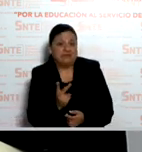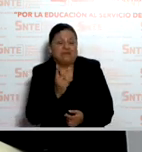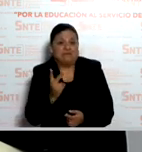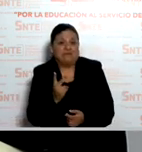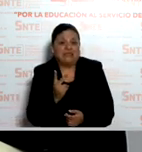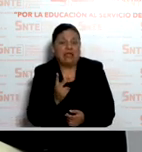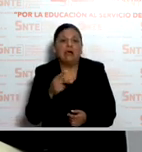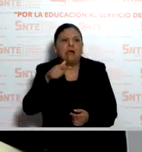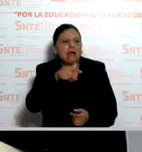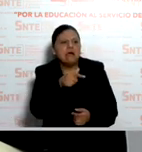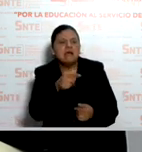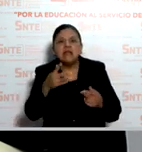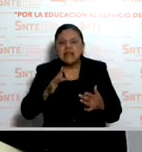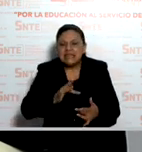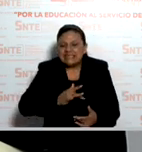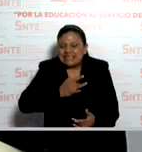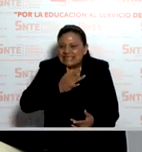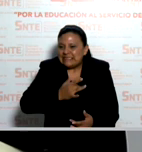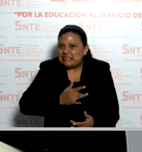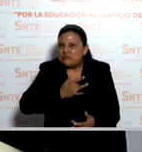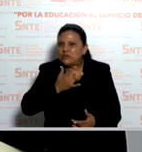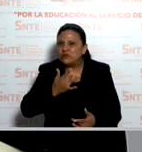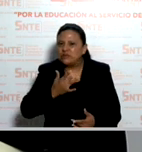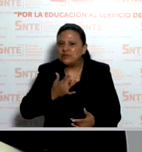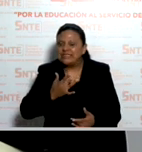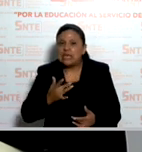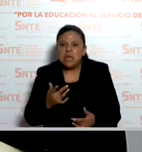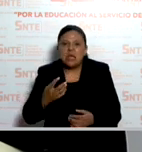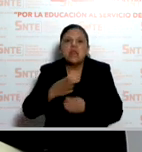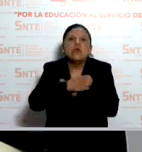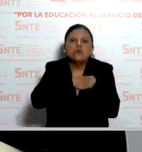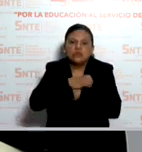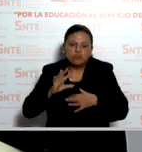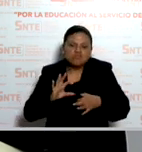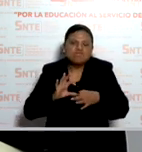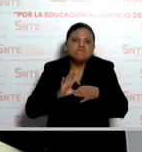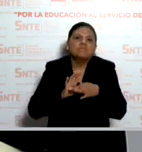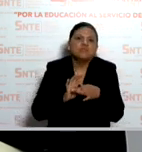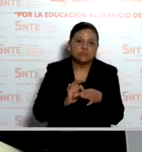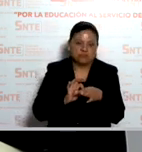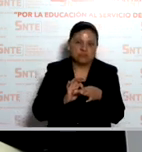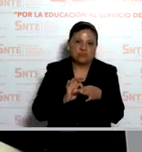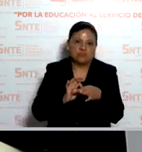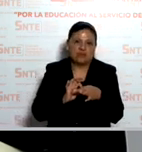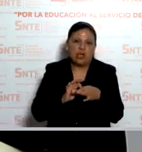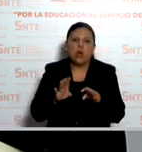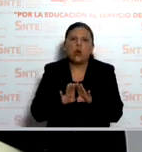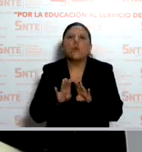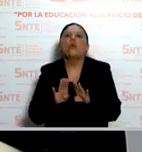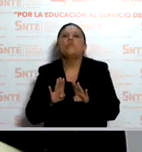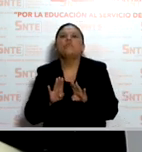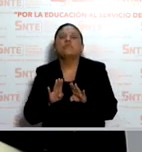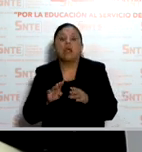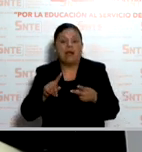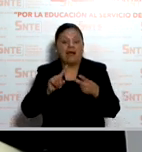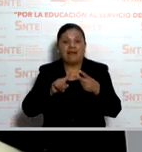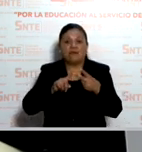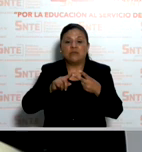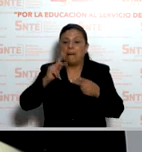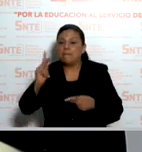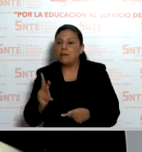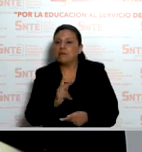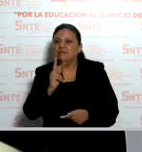¿qué lugar ocupan las emociones en la educación? Nos lleva necesariamente a hacernos otra pregunta. Es,